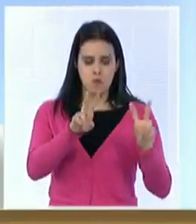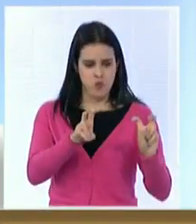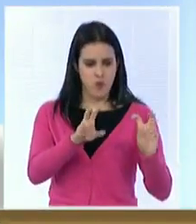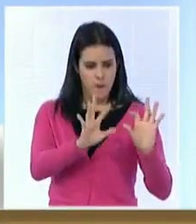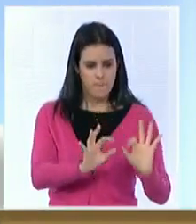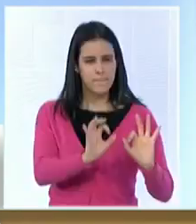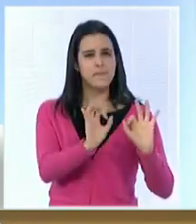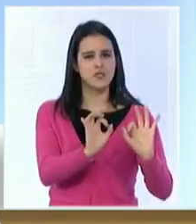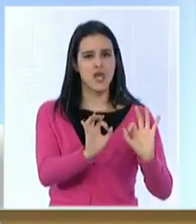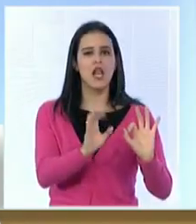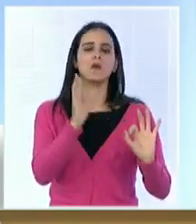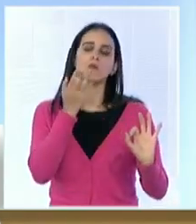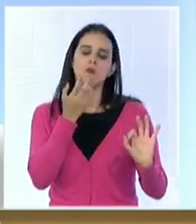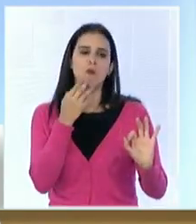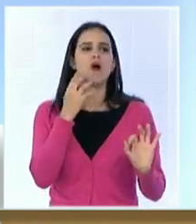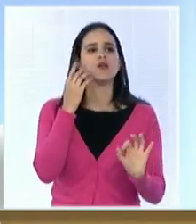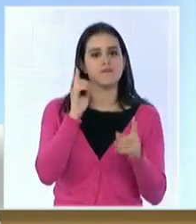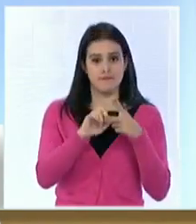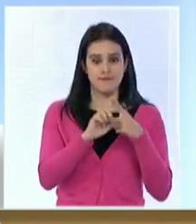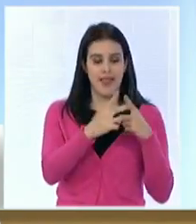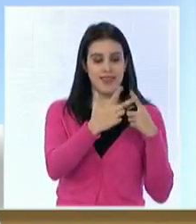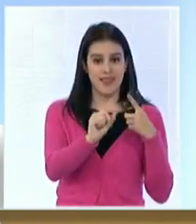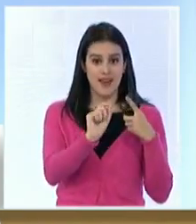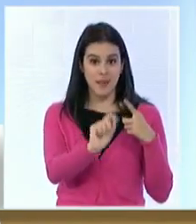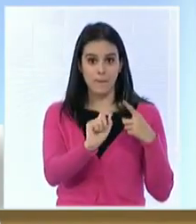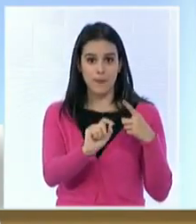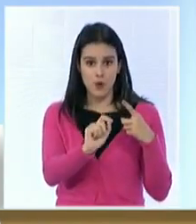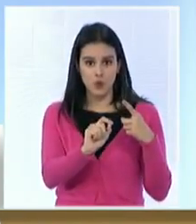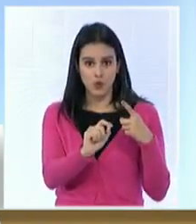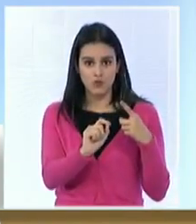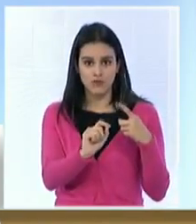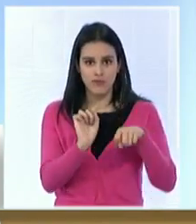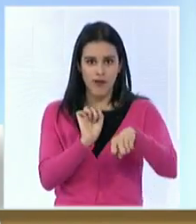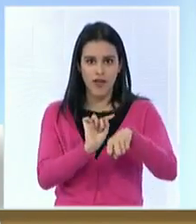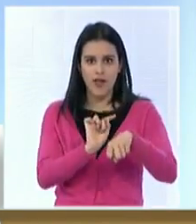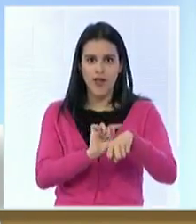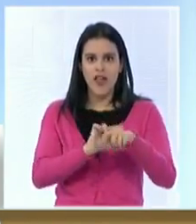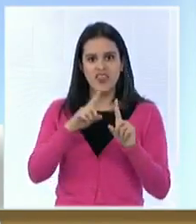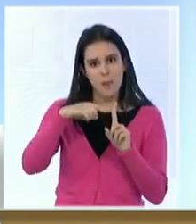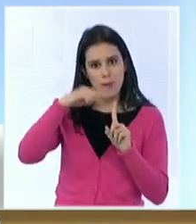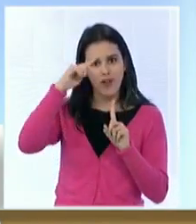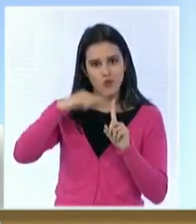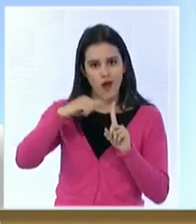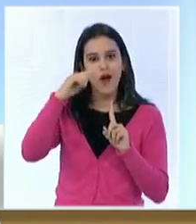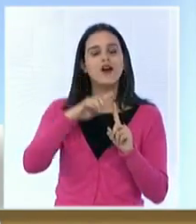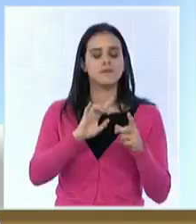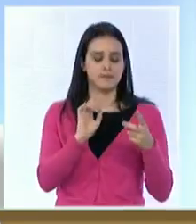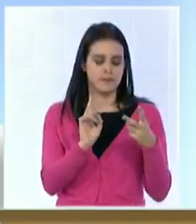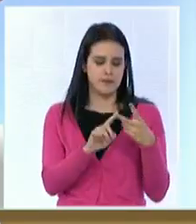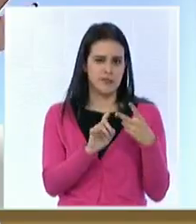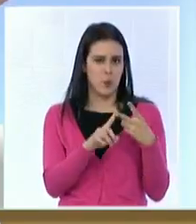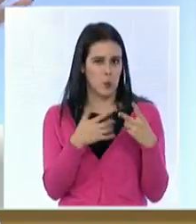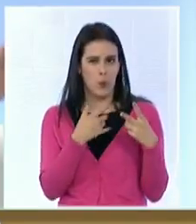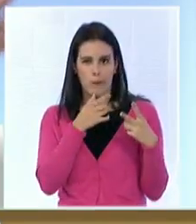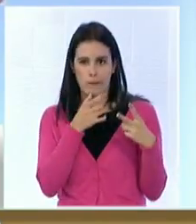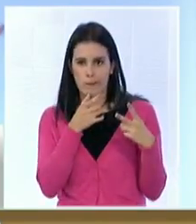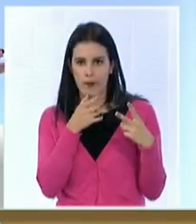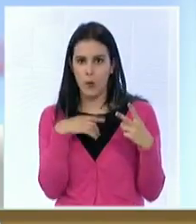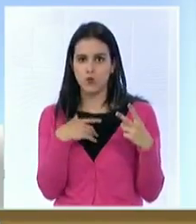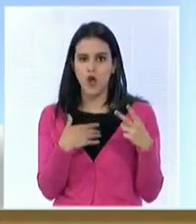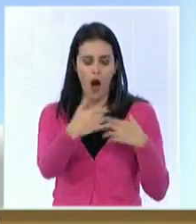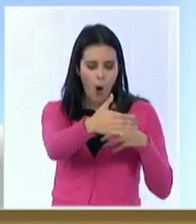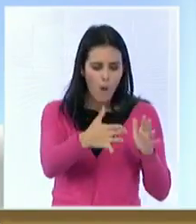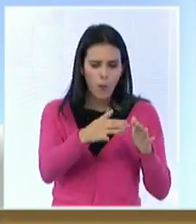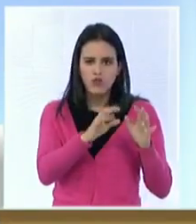pierda buena parte del suero, que es lo que le da el sabor y la textura al queso, entonces no queda igual. Pero en líneas generales, prácticamente todos los alimentos